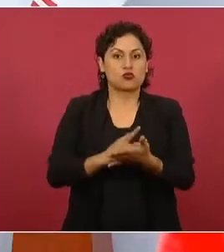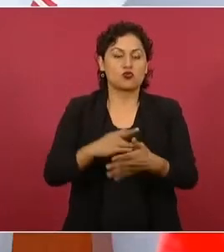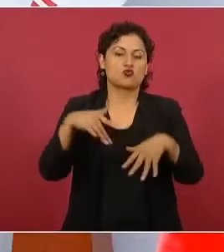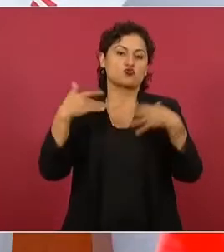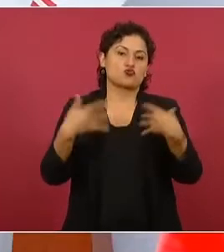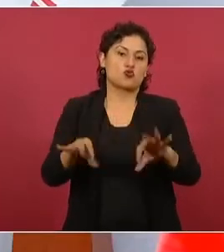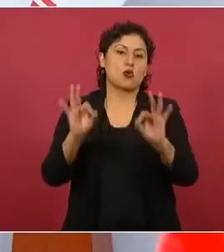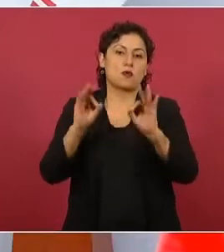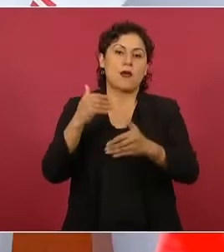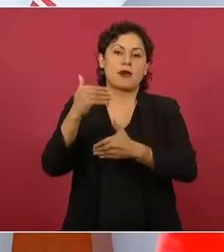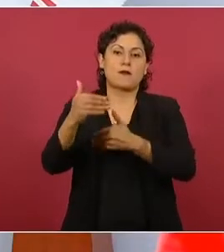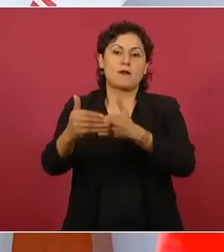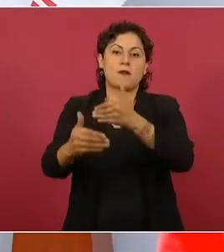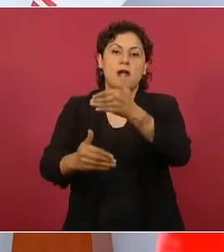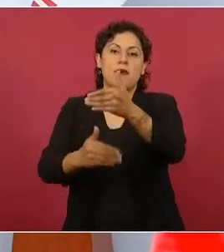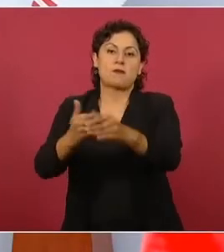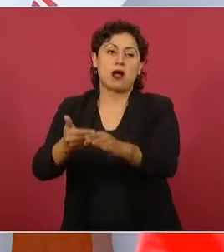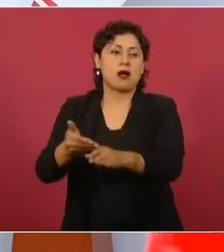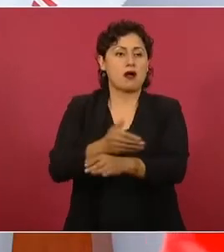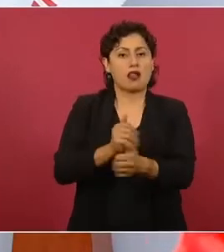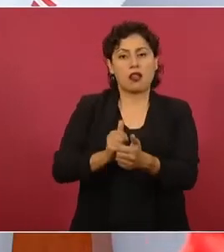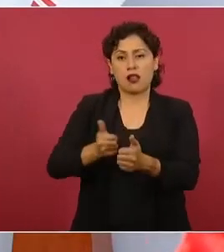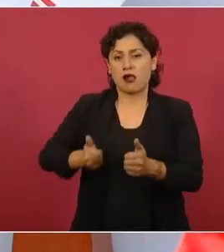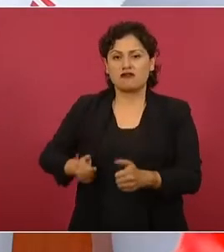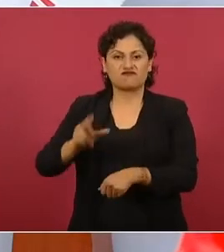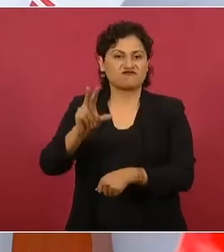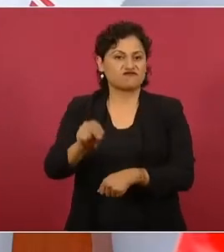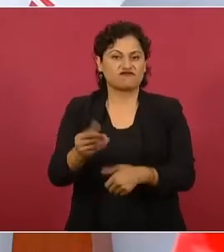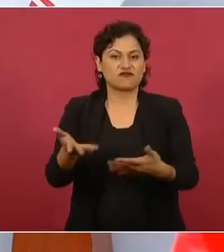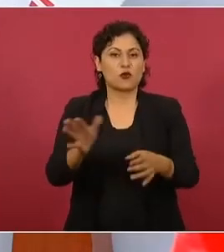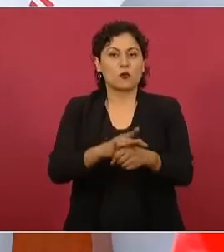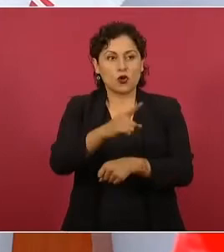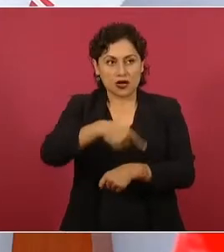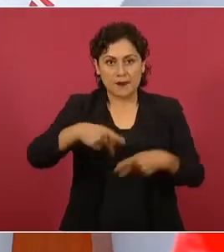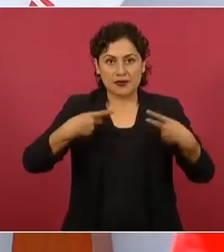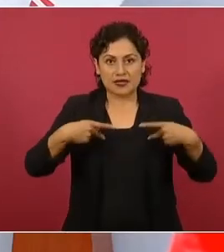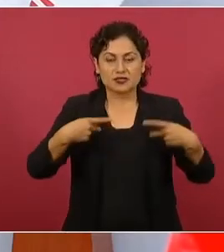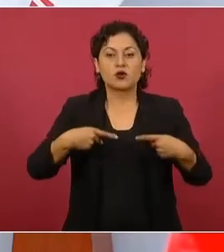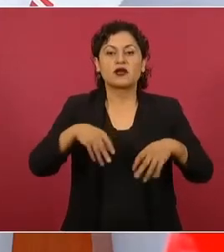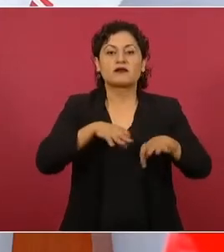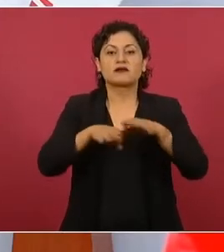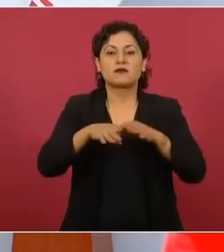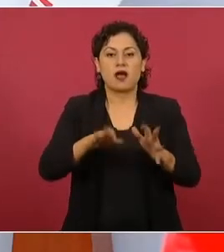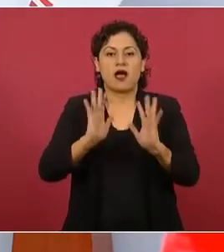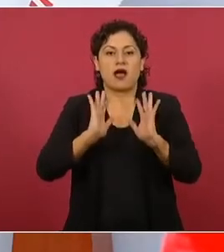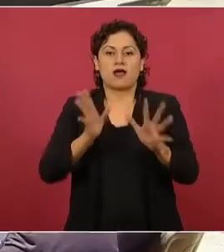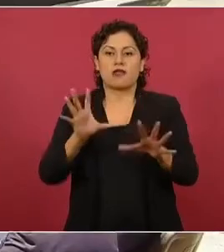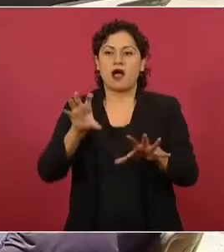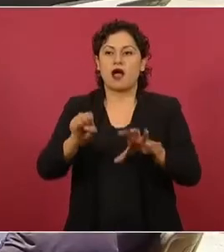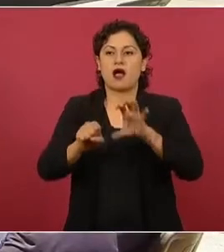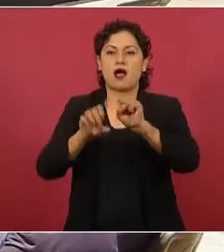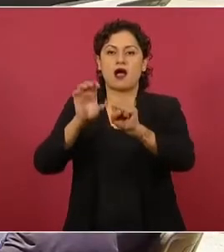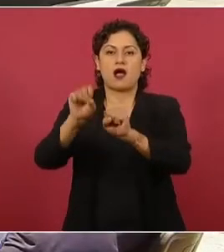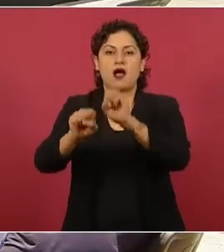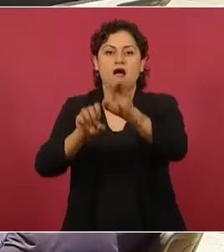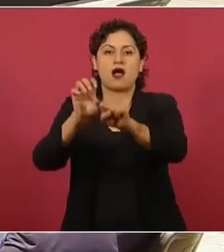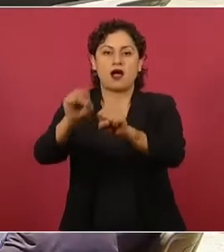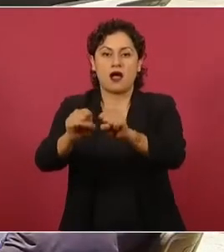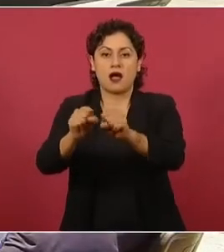antes, porque los trabajadores no aceptarán ni un paso atrás a los beneficios que han logrado.